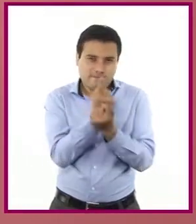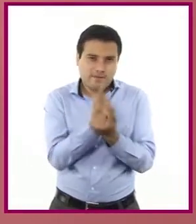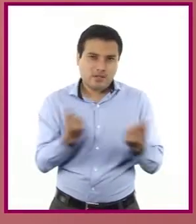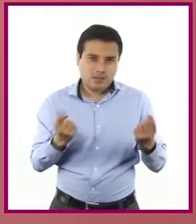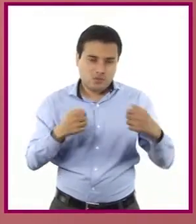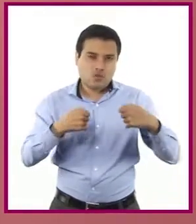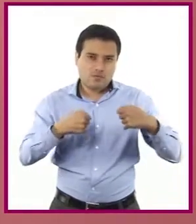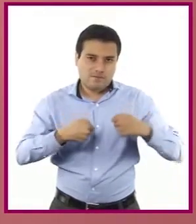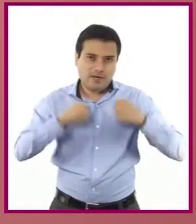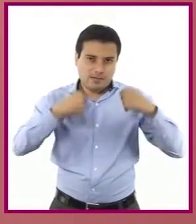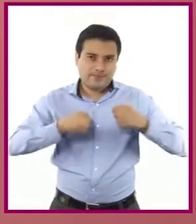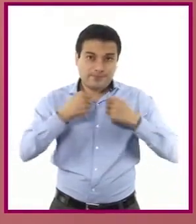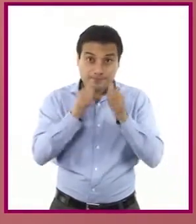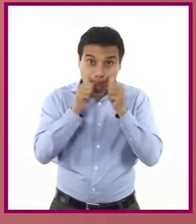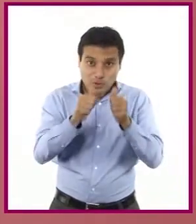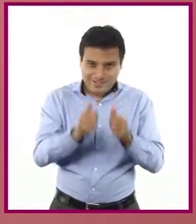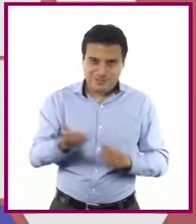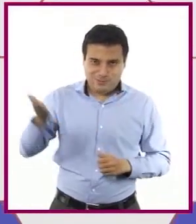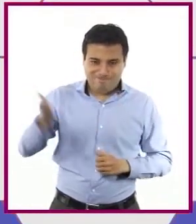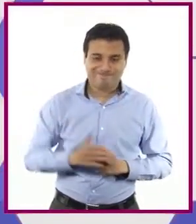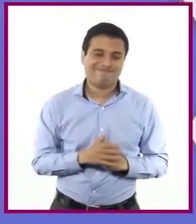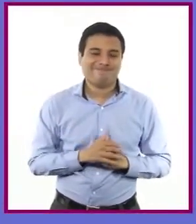juvenil. Pongan atención.